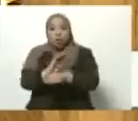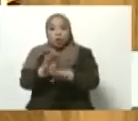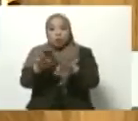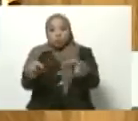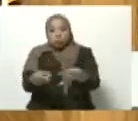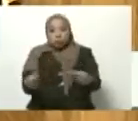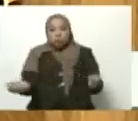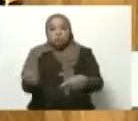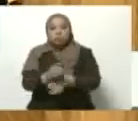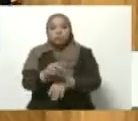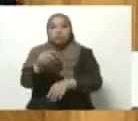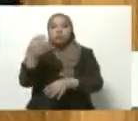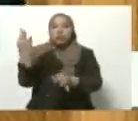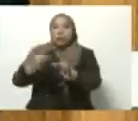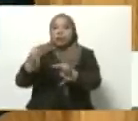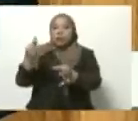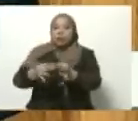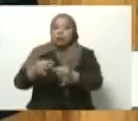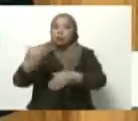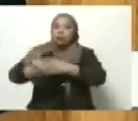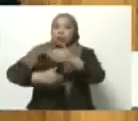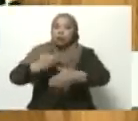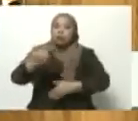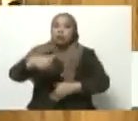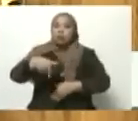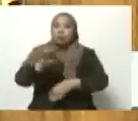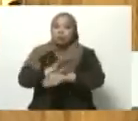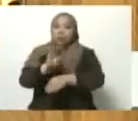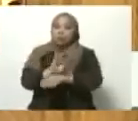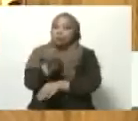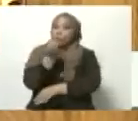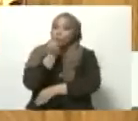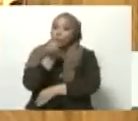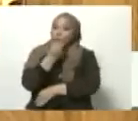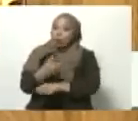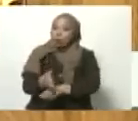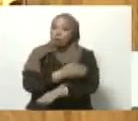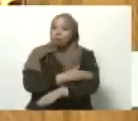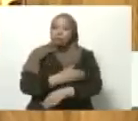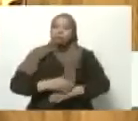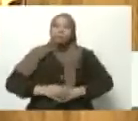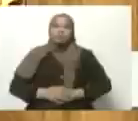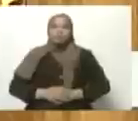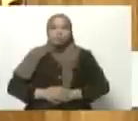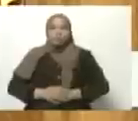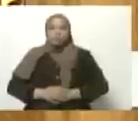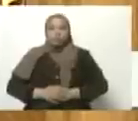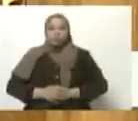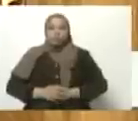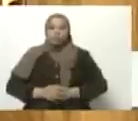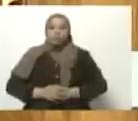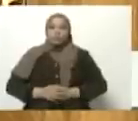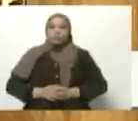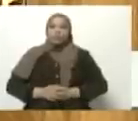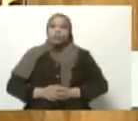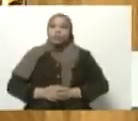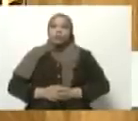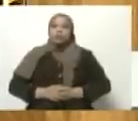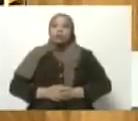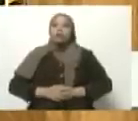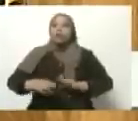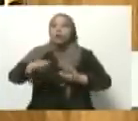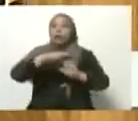de septiembre en adelante, porque nos estamos comiendo en este momento las reservas alimentarias del año pasado. Las mayores medidas coercitivas, como ya lo